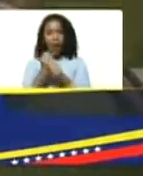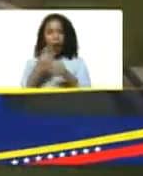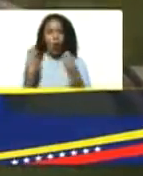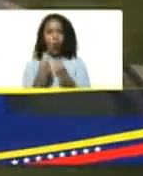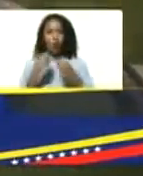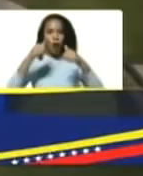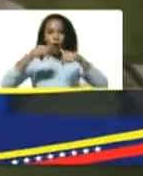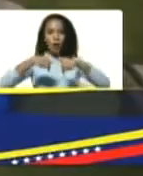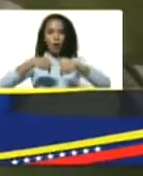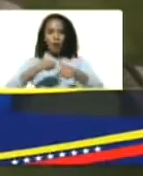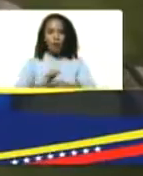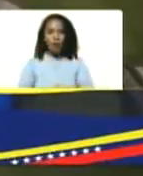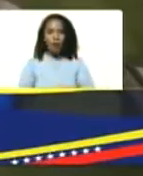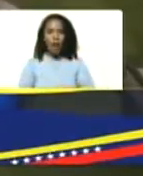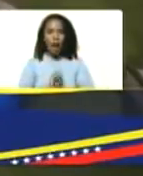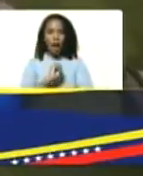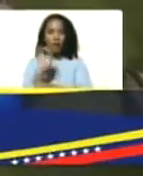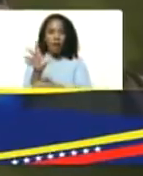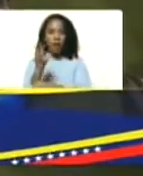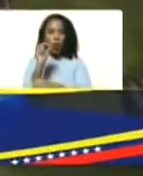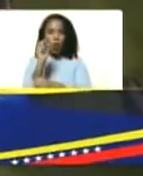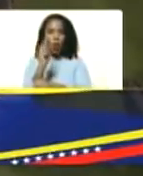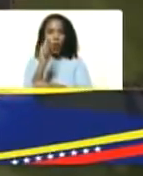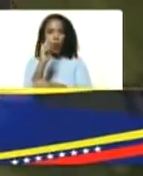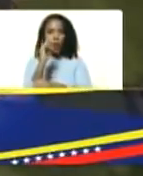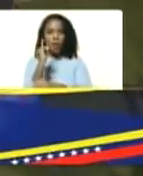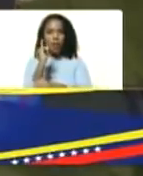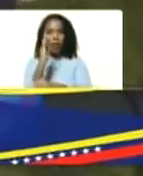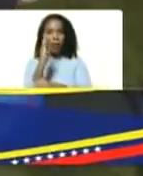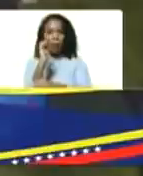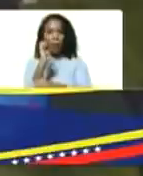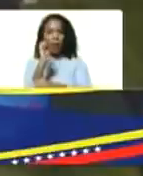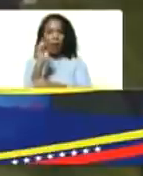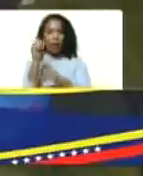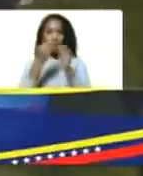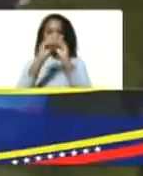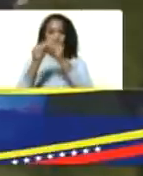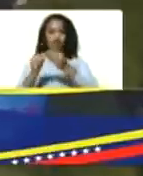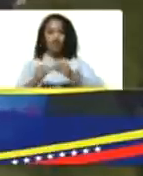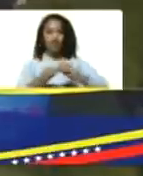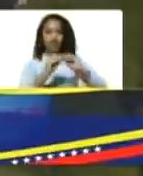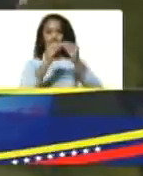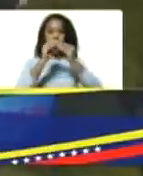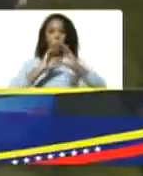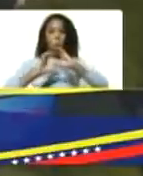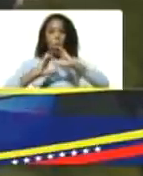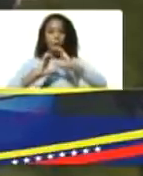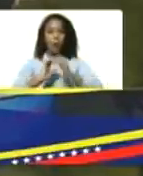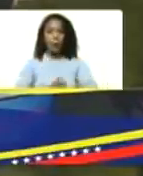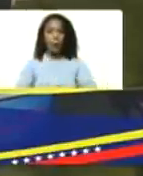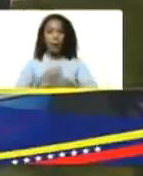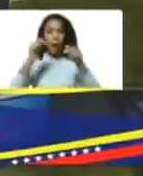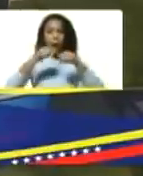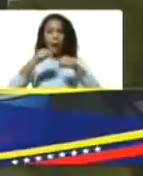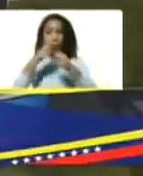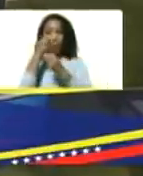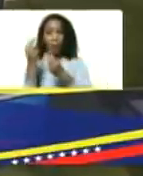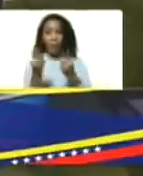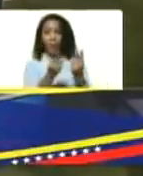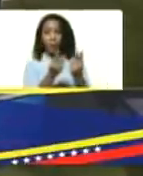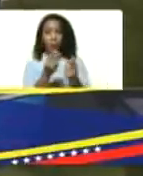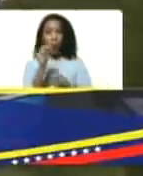aquí enviado por uribe para bueno me arreglar toda la parte comunicacional aquí está bienvenido a